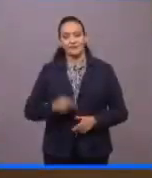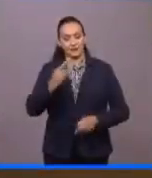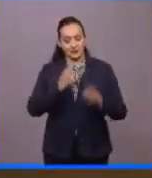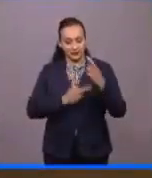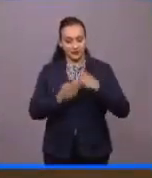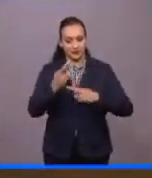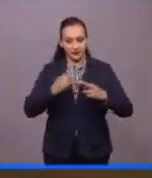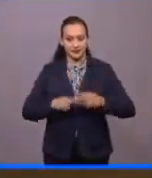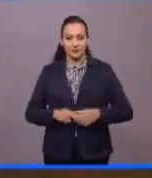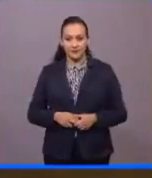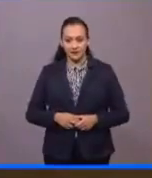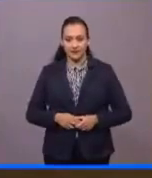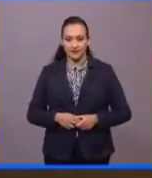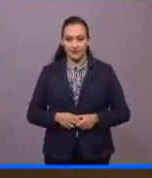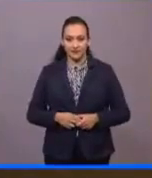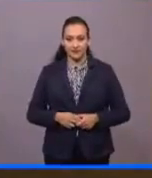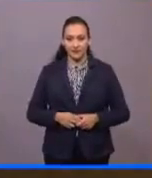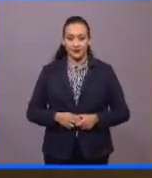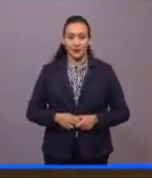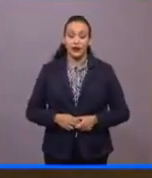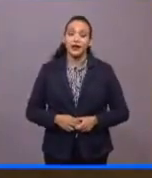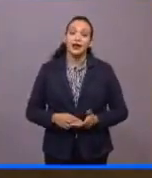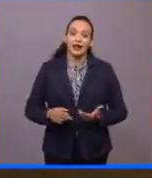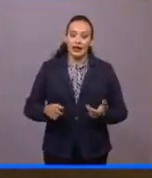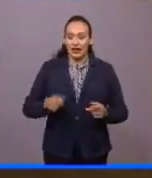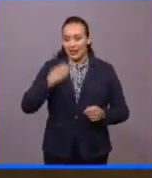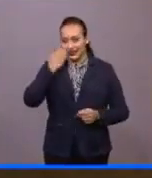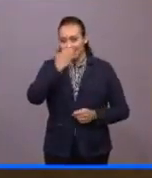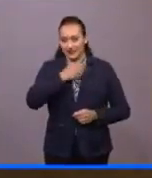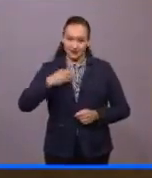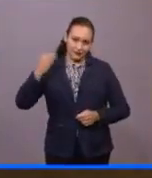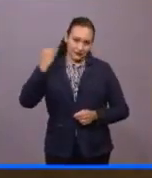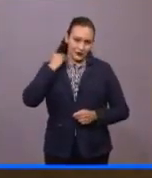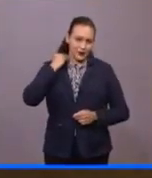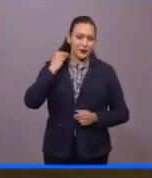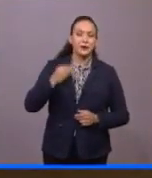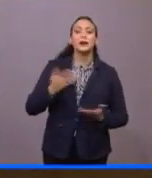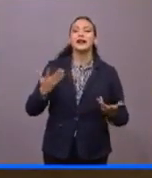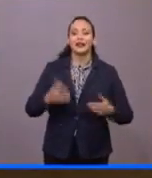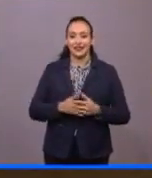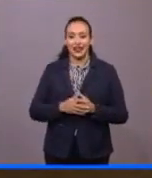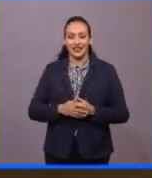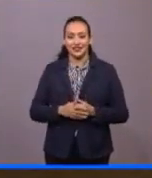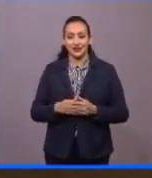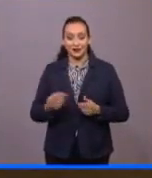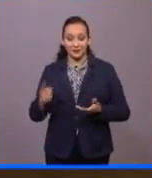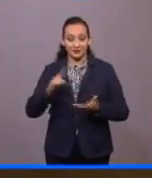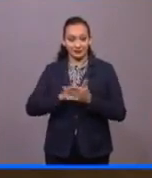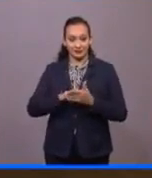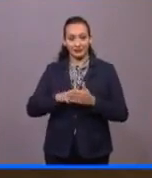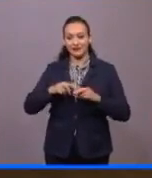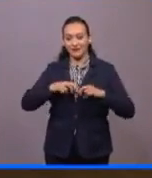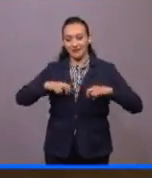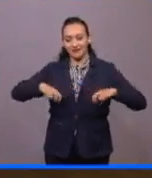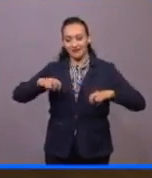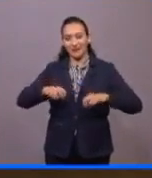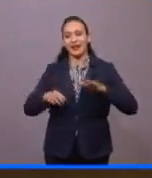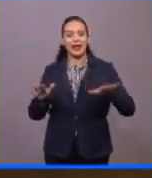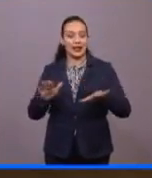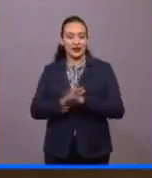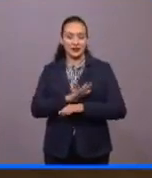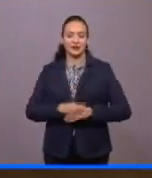Al regresar, el ilustre y nacional Colegio de Abogados llevó a cabo el cambio de su mesa directiva.